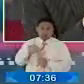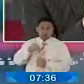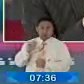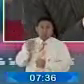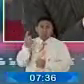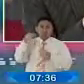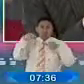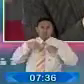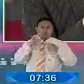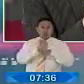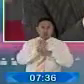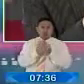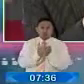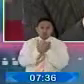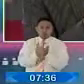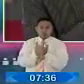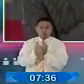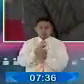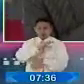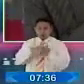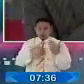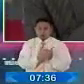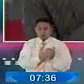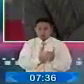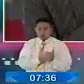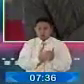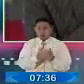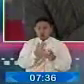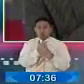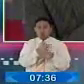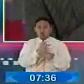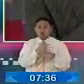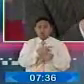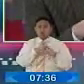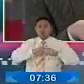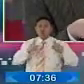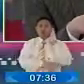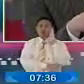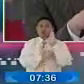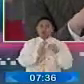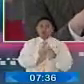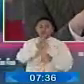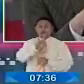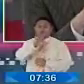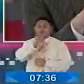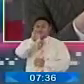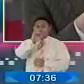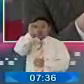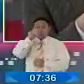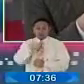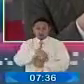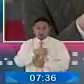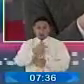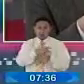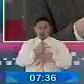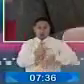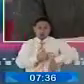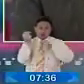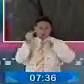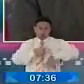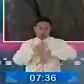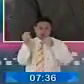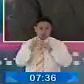principal del Ecuador, en donde las mayores exportaciones no petroleras, casi un 85% de las exportaciones no